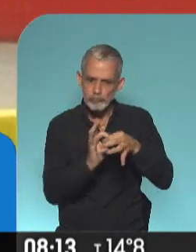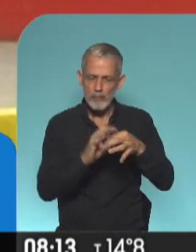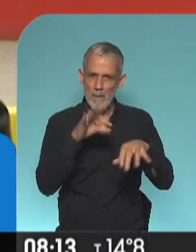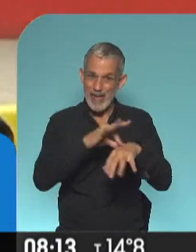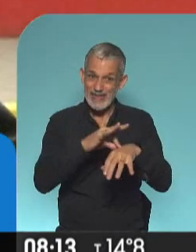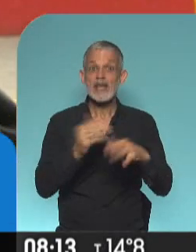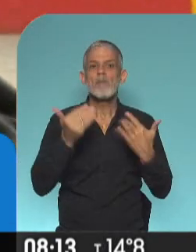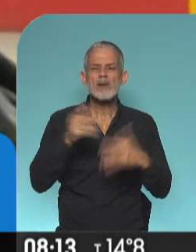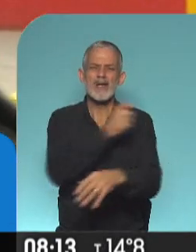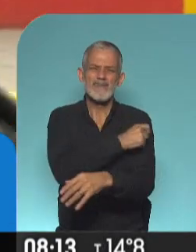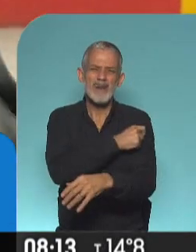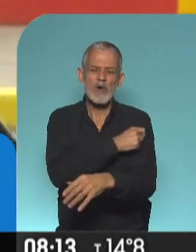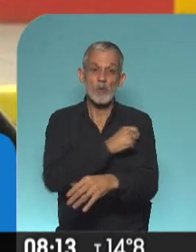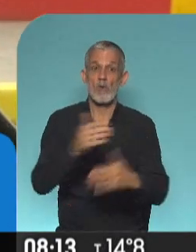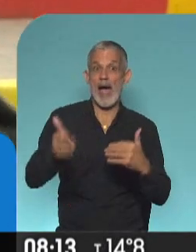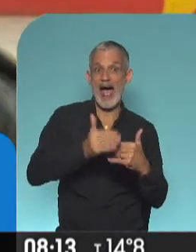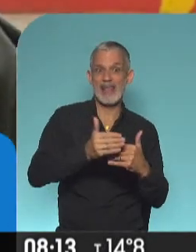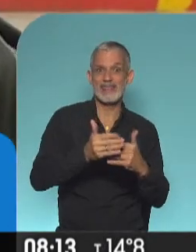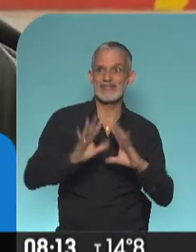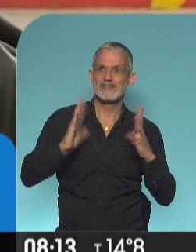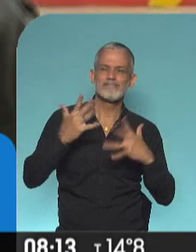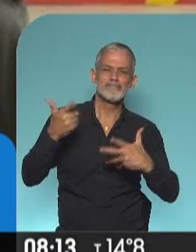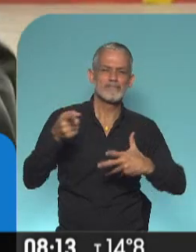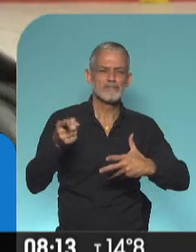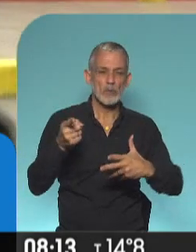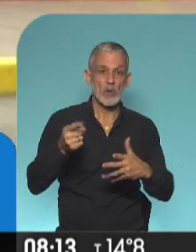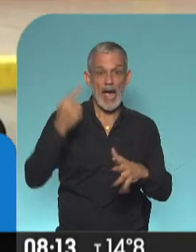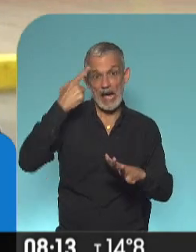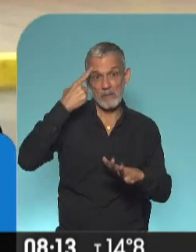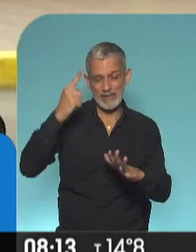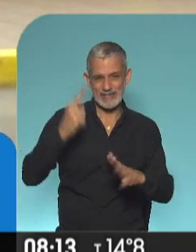haga que tengamos la vacuna mucho antes de lo que en principio se pensó.